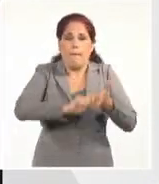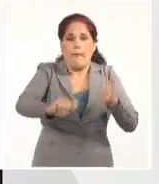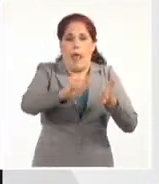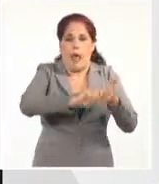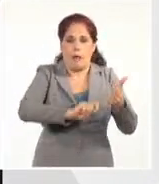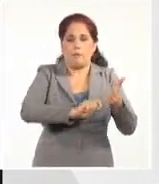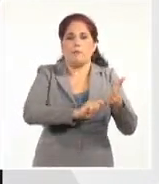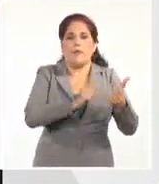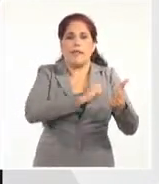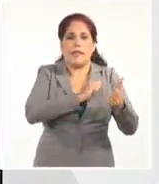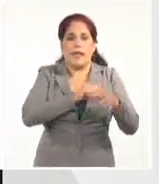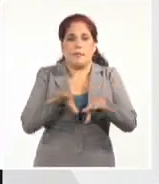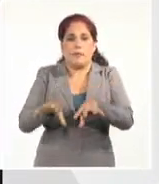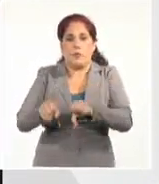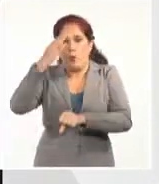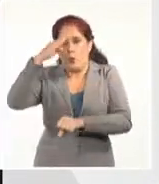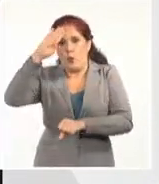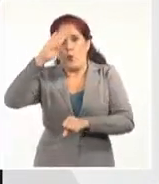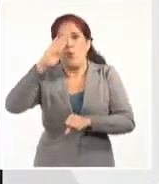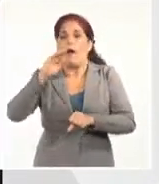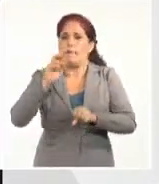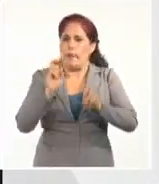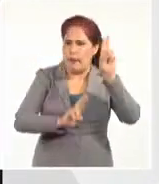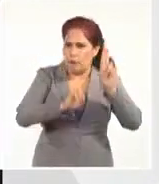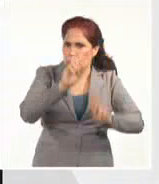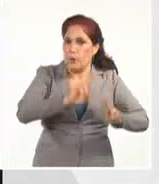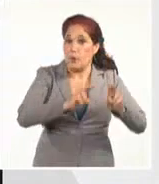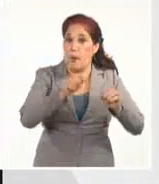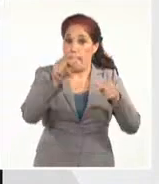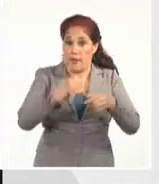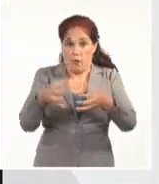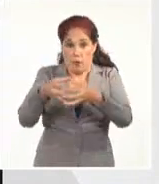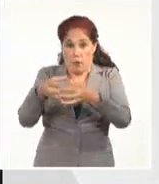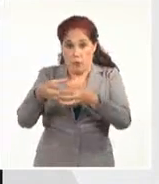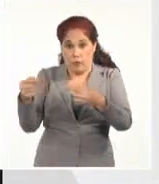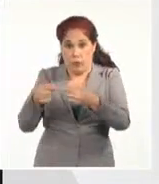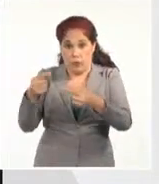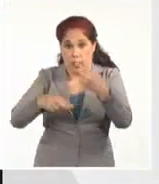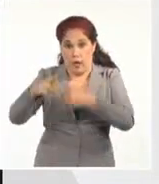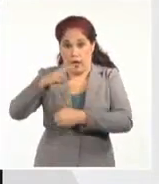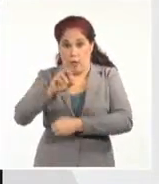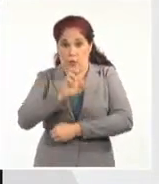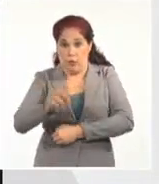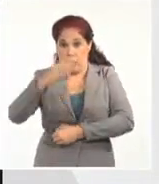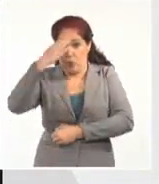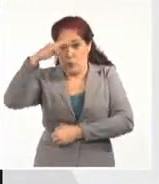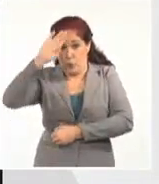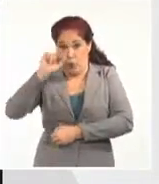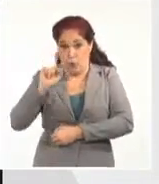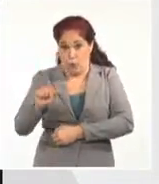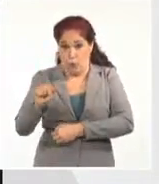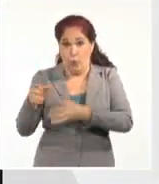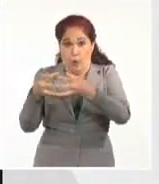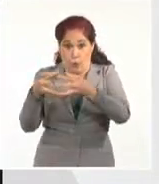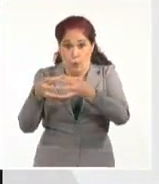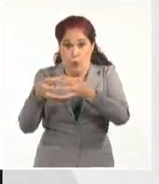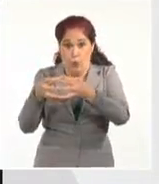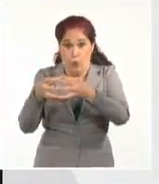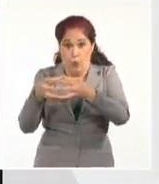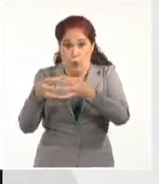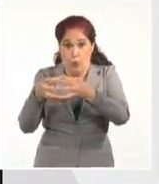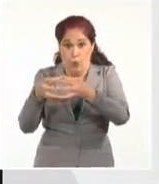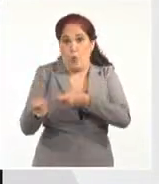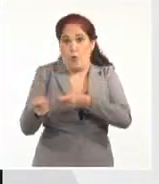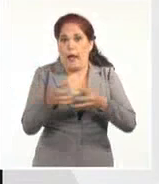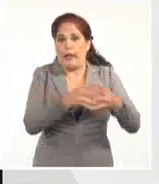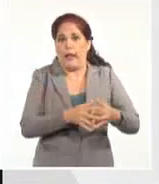un plan parece coordinado también por las personas que reales que intervienen y básicamente esta fase un poco